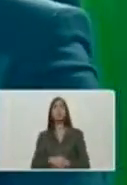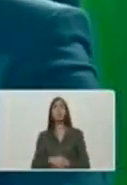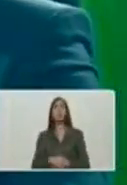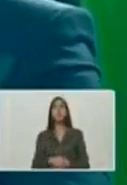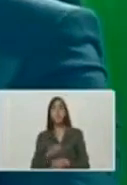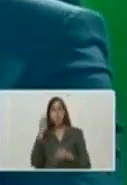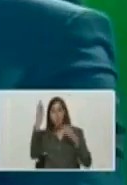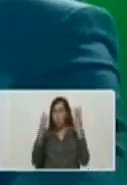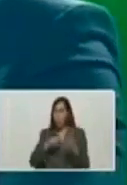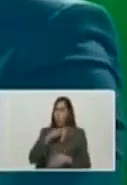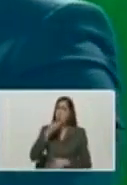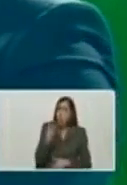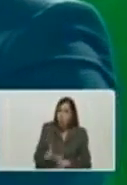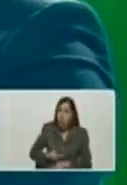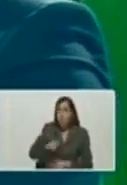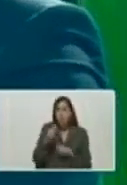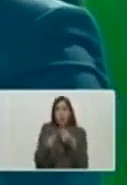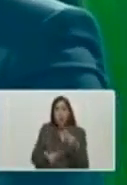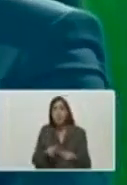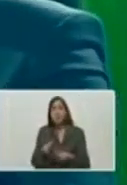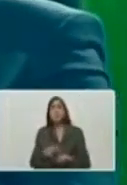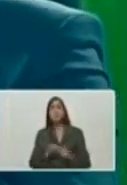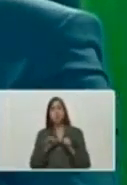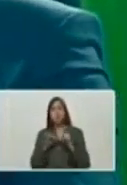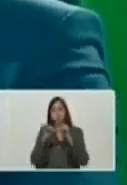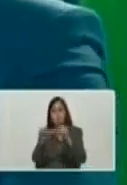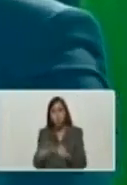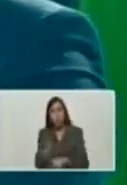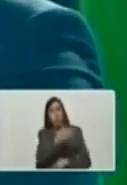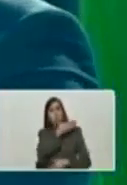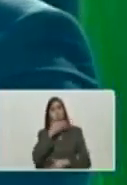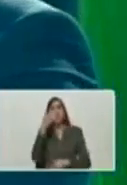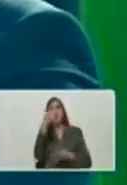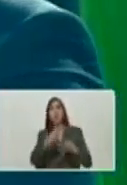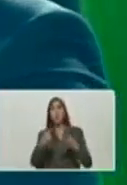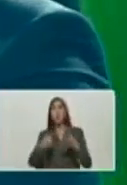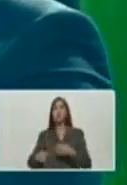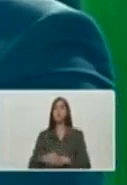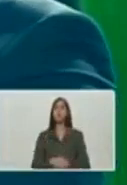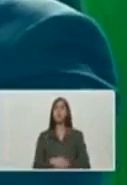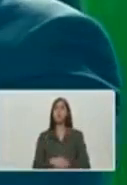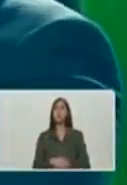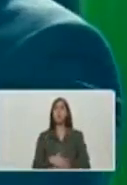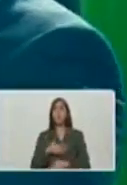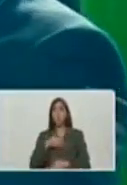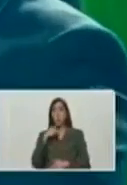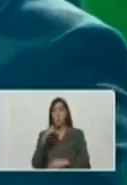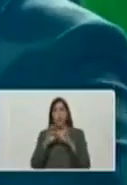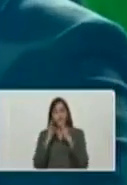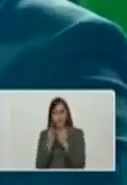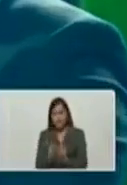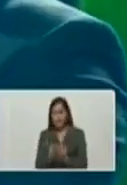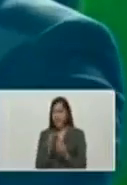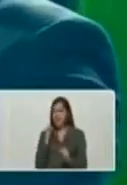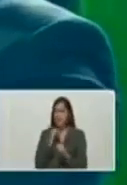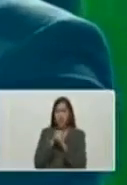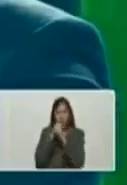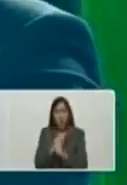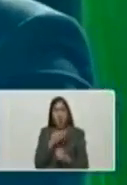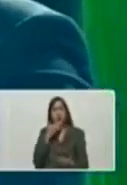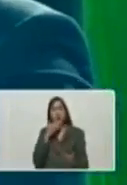cosas positivas para seguir generando mejores condiciones, presidente. Toda la familia hípica agradece